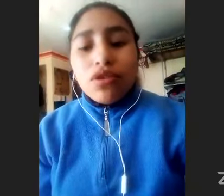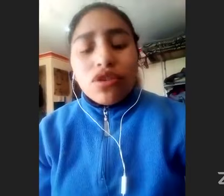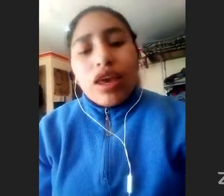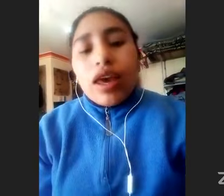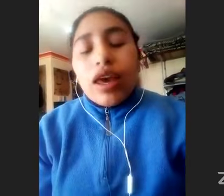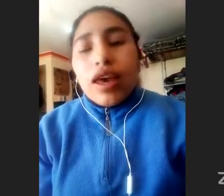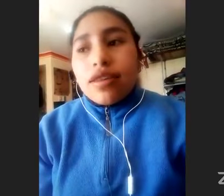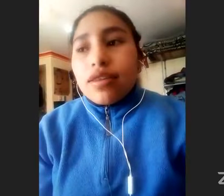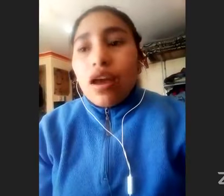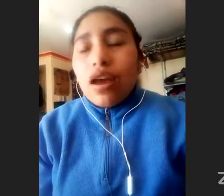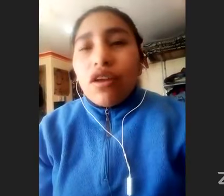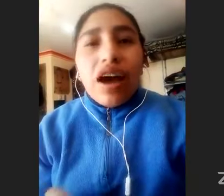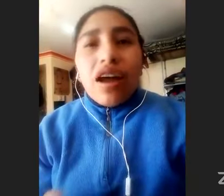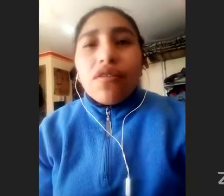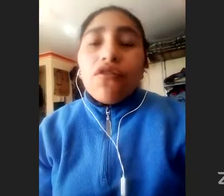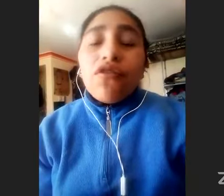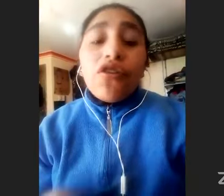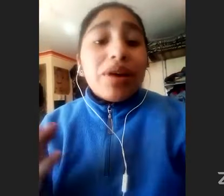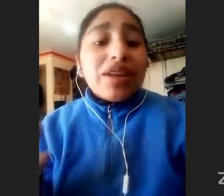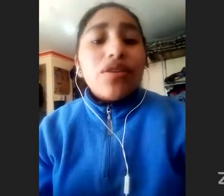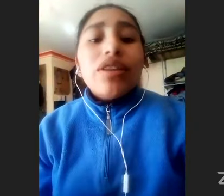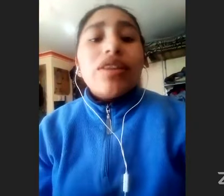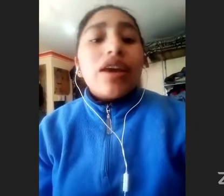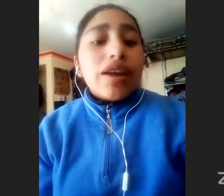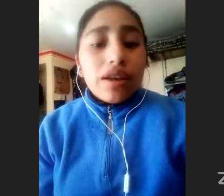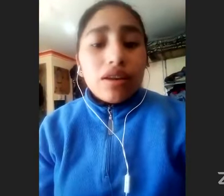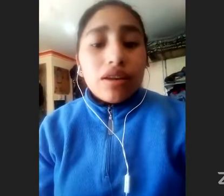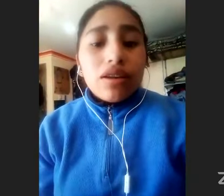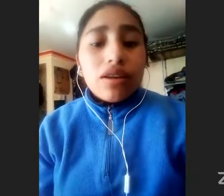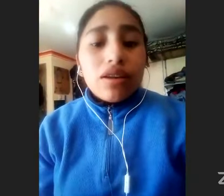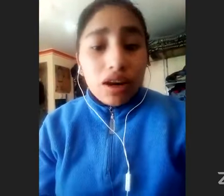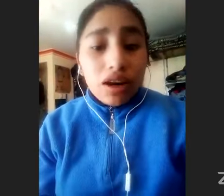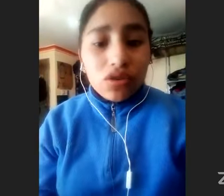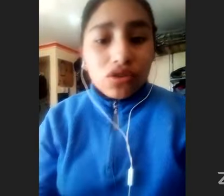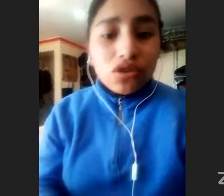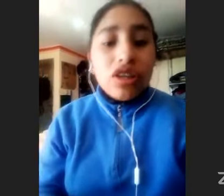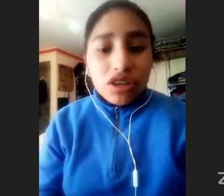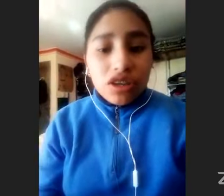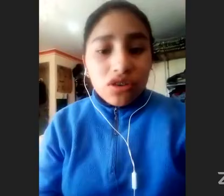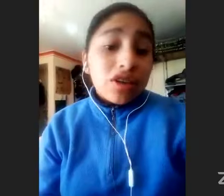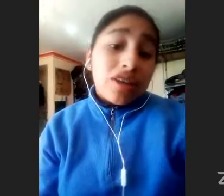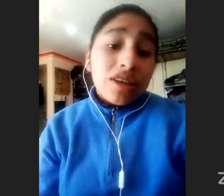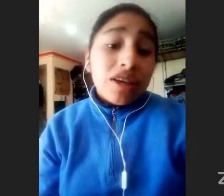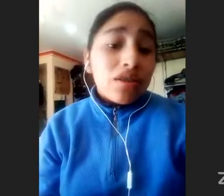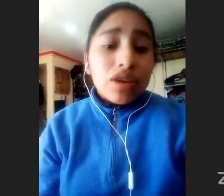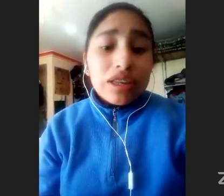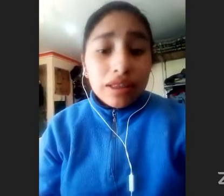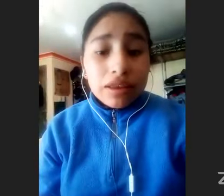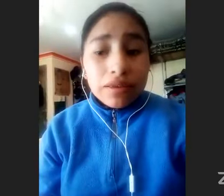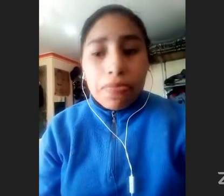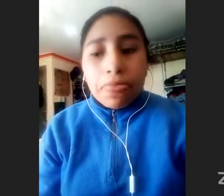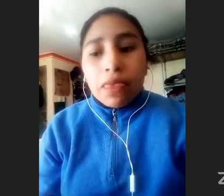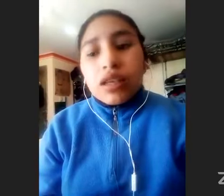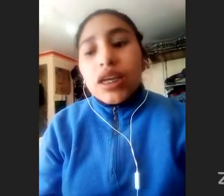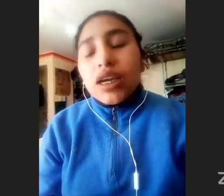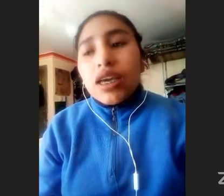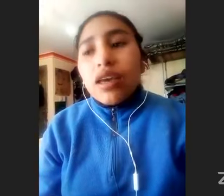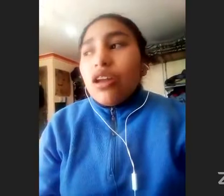hacemos es dar formación integral a los niños y niñas adolescentes